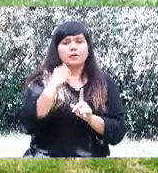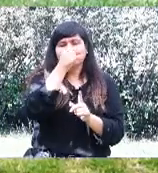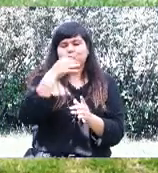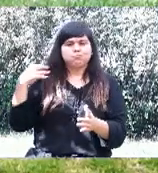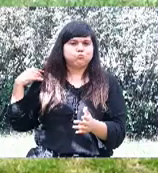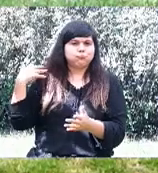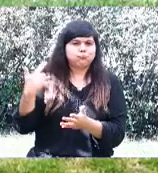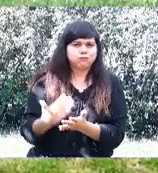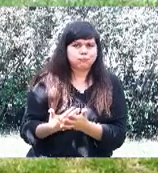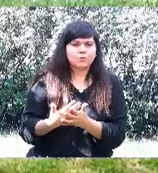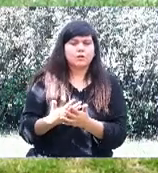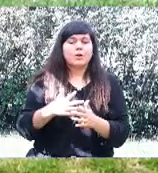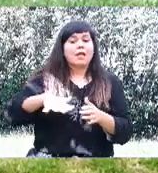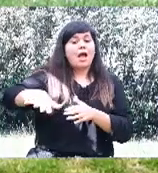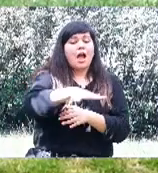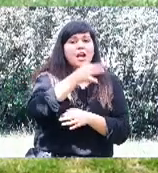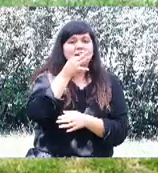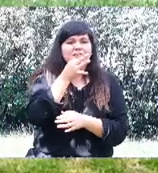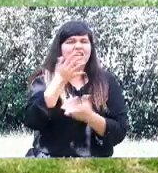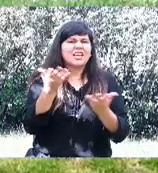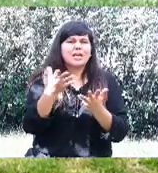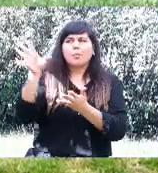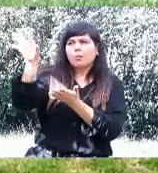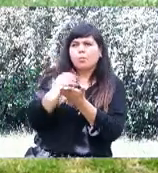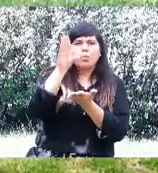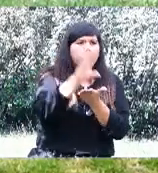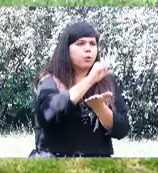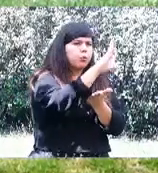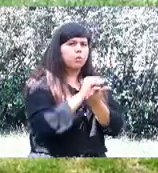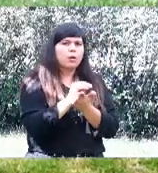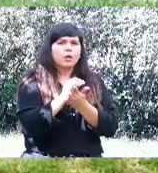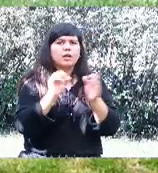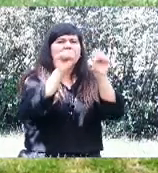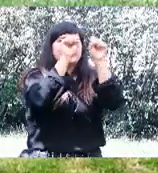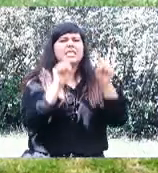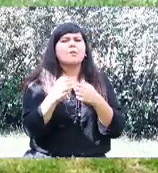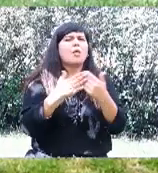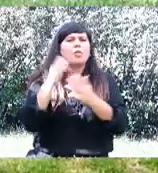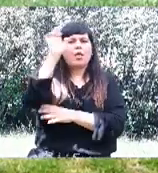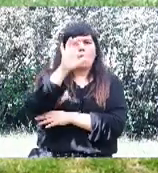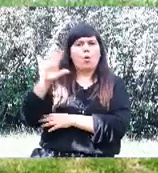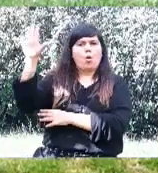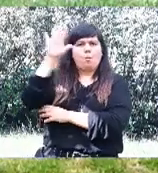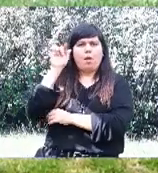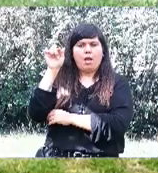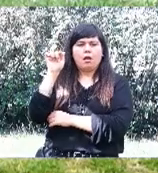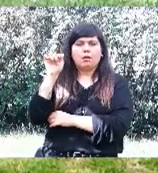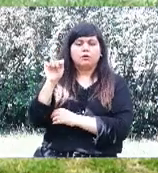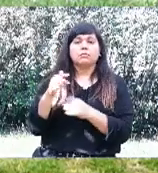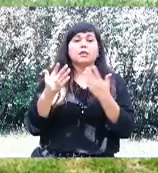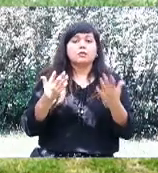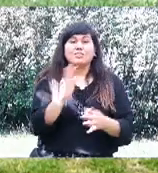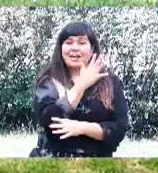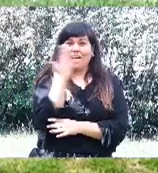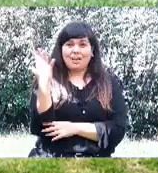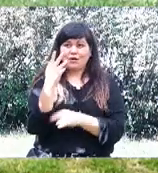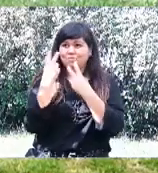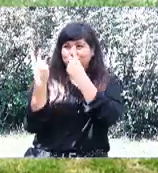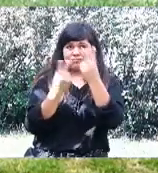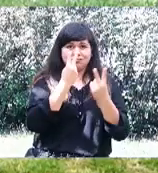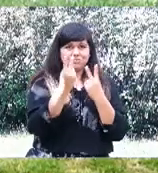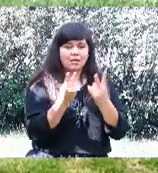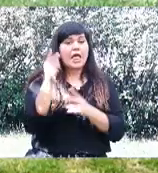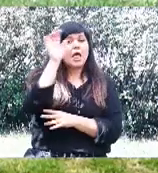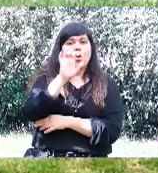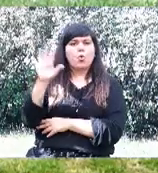tiempo lo que se hizo en las áreas verdes fue tratar de copiar sistemas de Europa principalmente entonces gran parte de los árboles que vamos a ver acá o